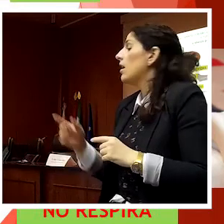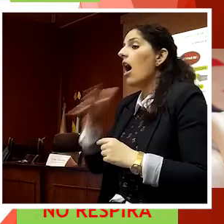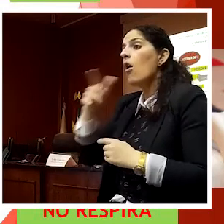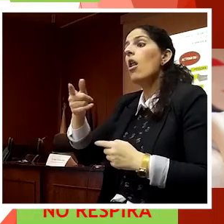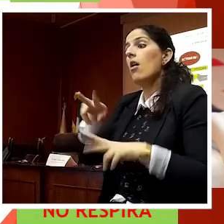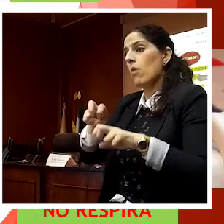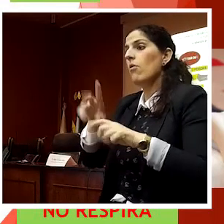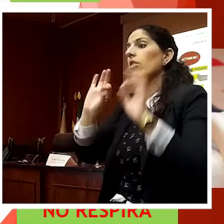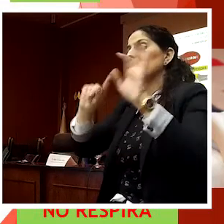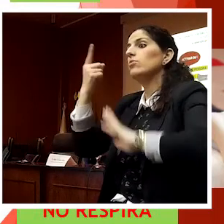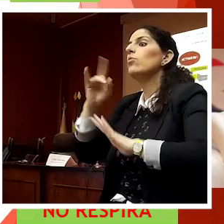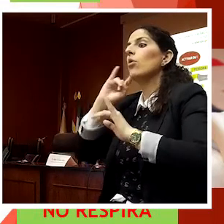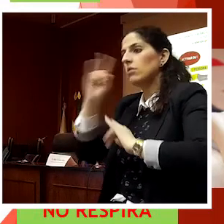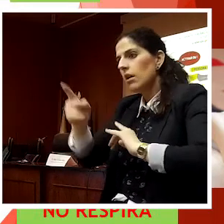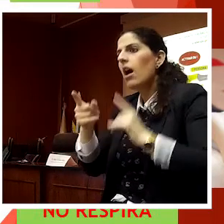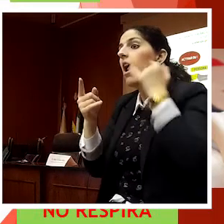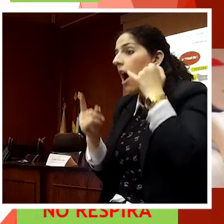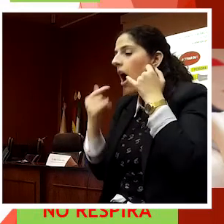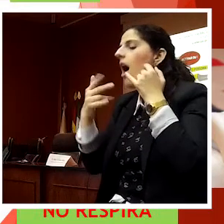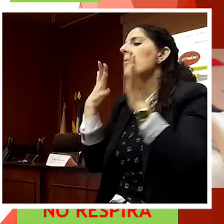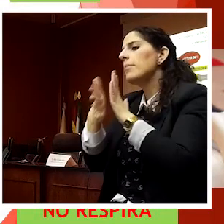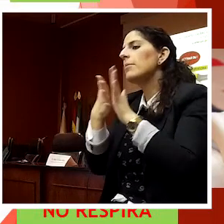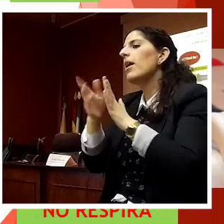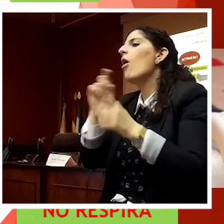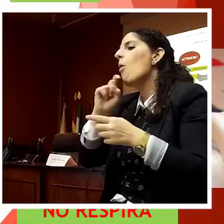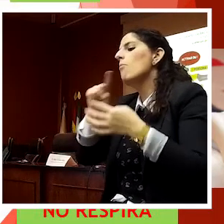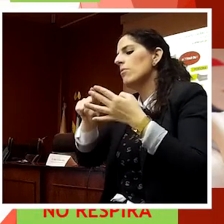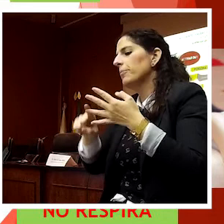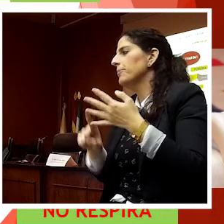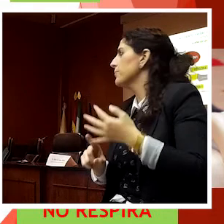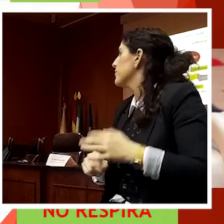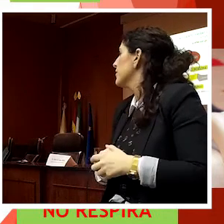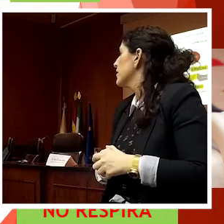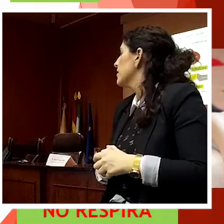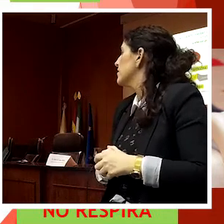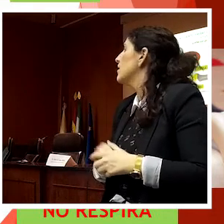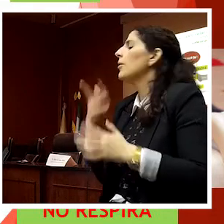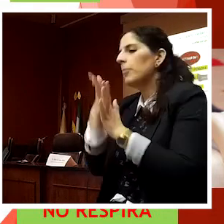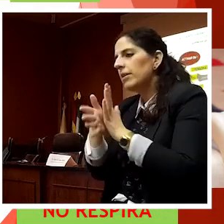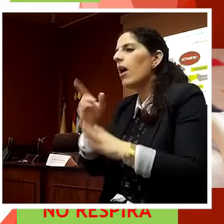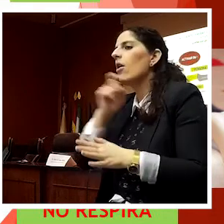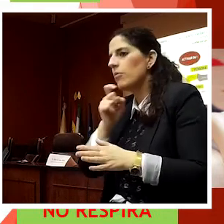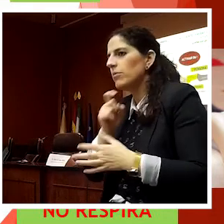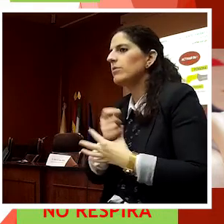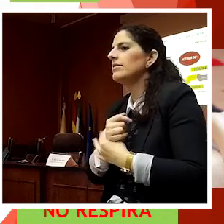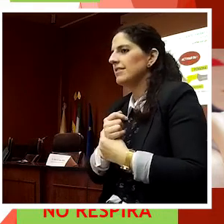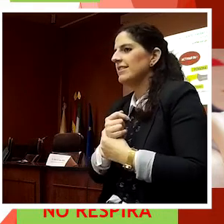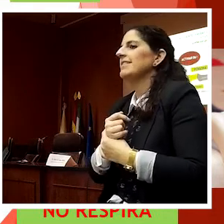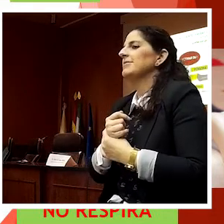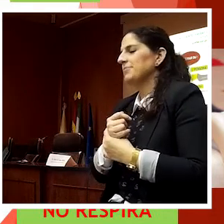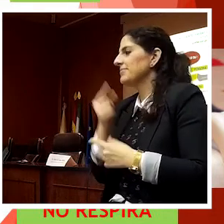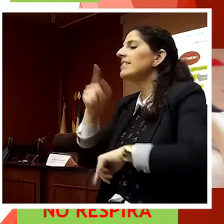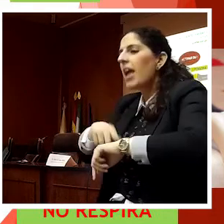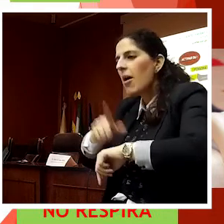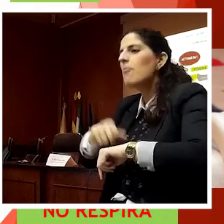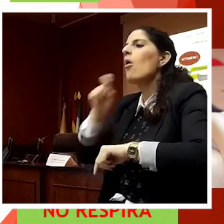el teléfono del 061 os darán las recomendaciones de cómo hacer masaje cardíaco y os guían y os están dando los